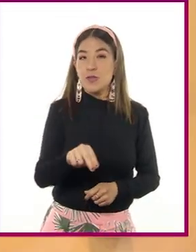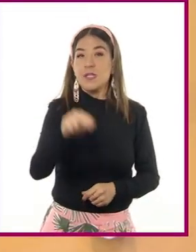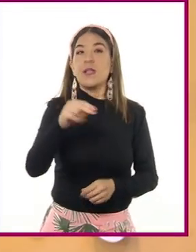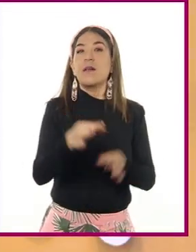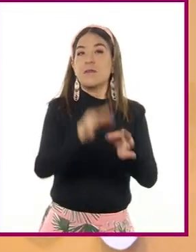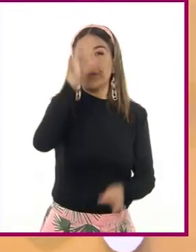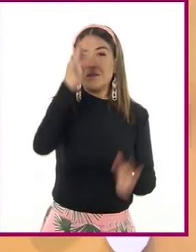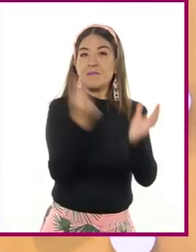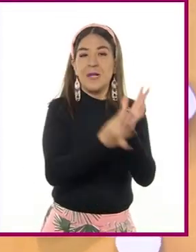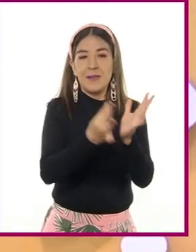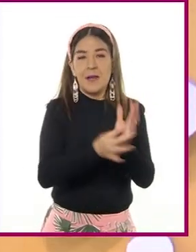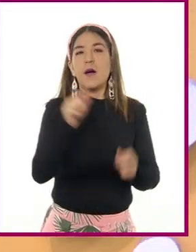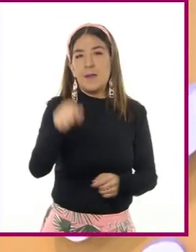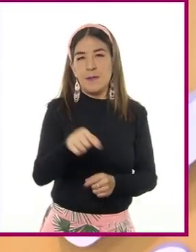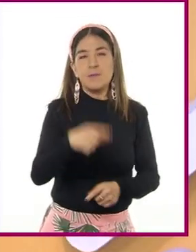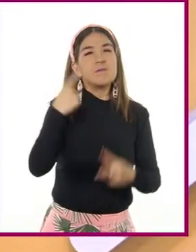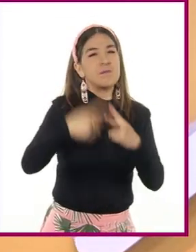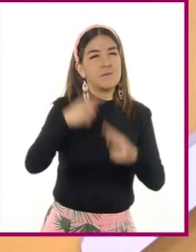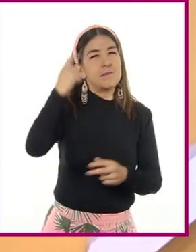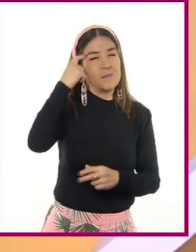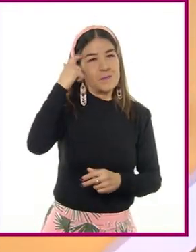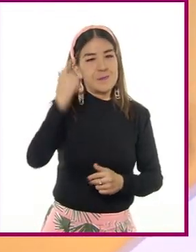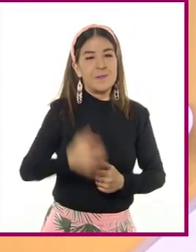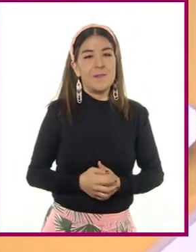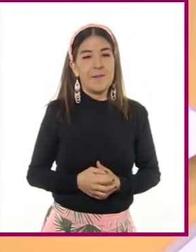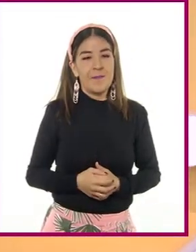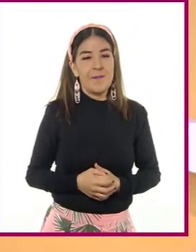varillas? Esta vez lo haré mentalmente, maestra.